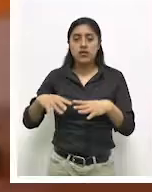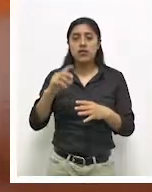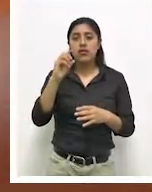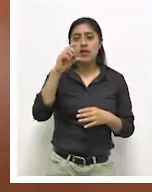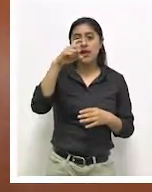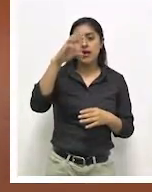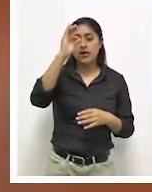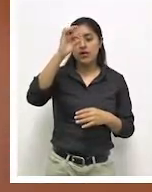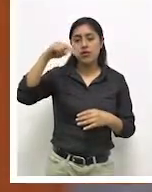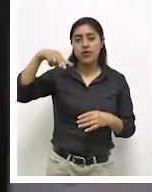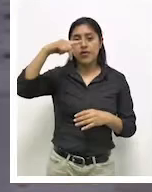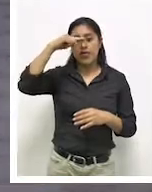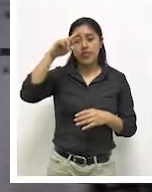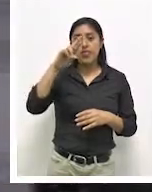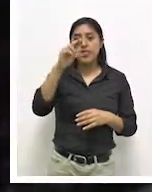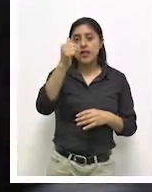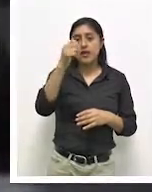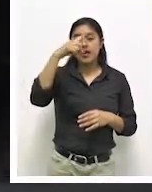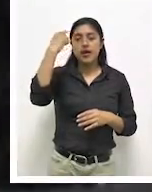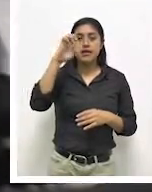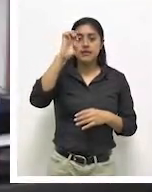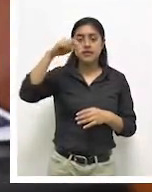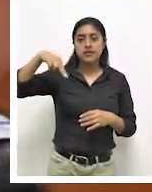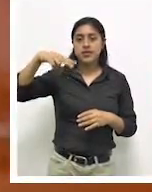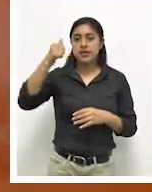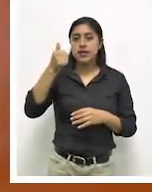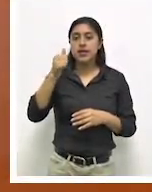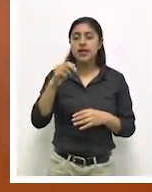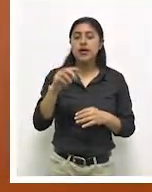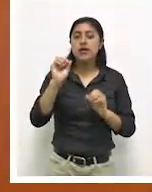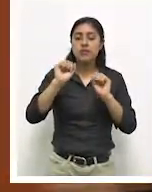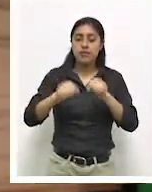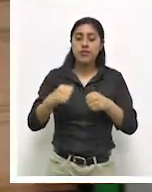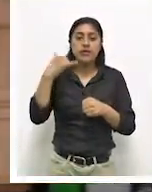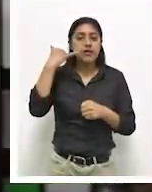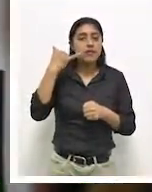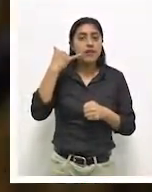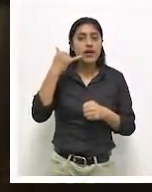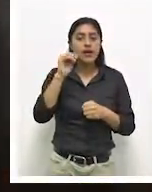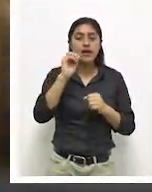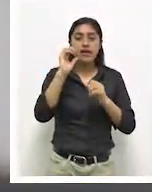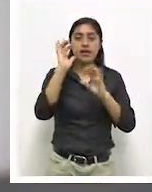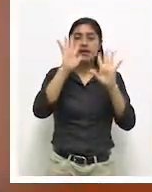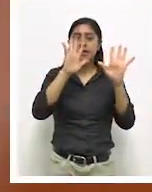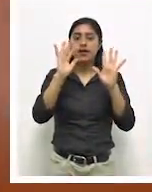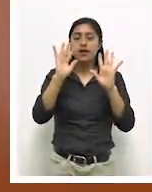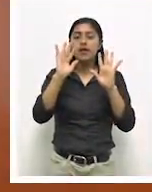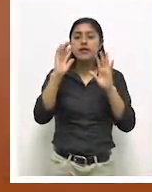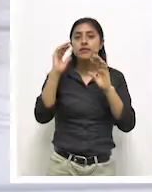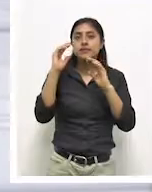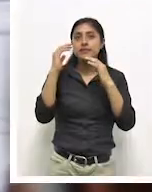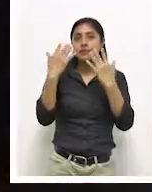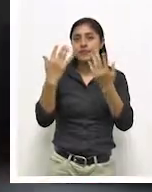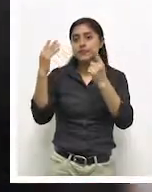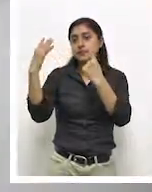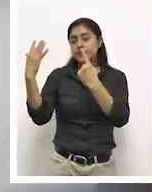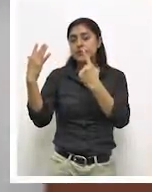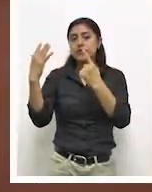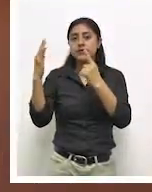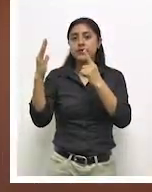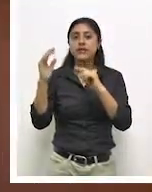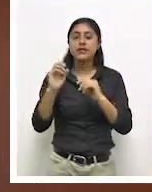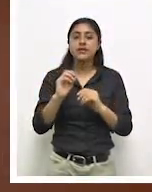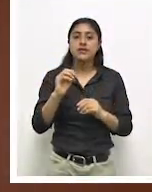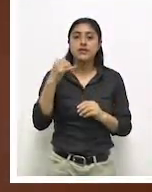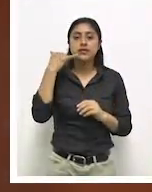la contraseña de ingreso al sitio virtual, esta puede recuperarse llamando directamente al call center 1516,